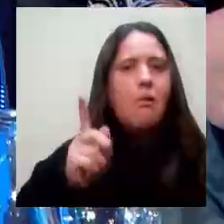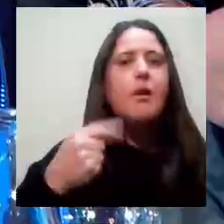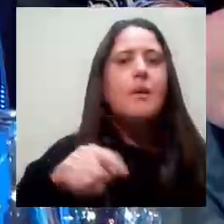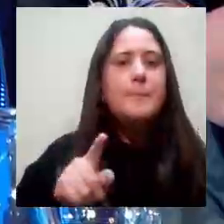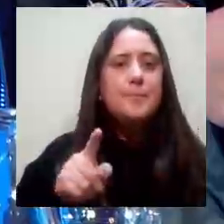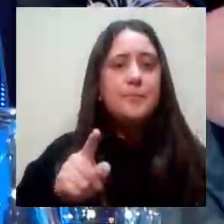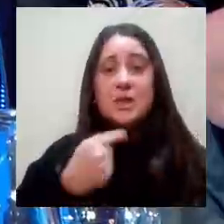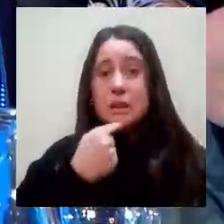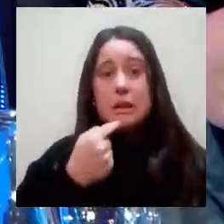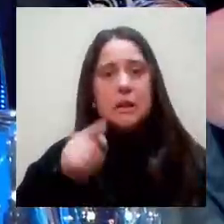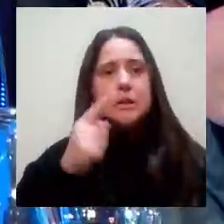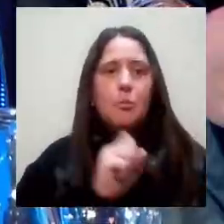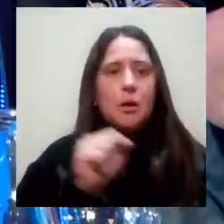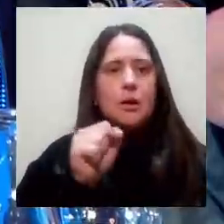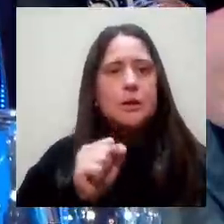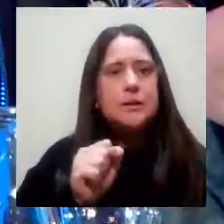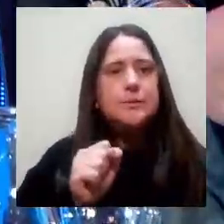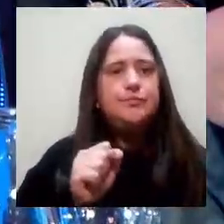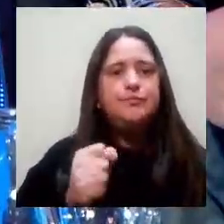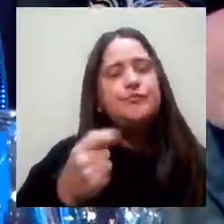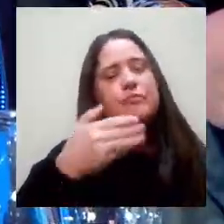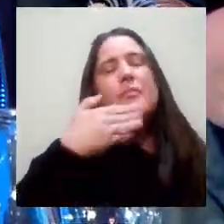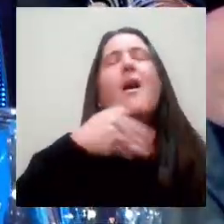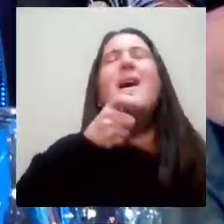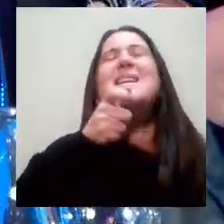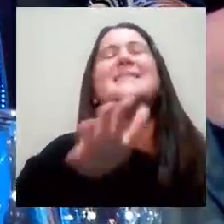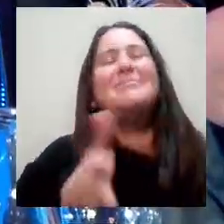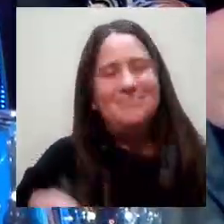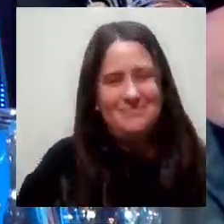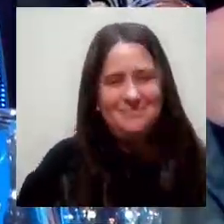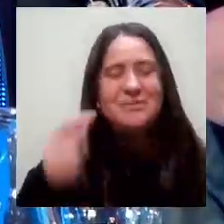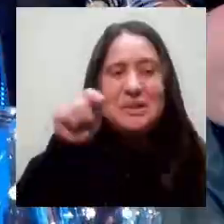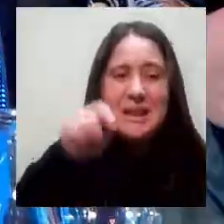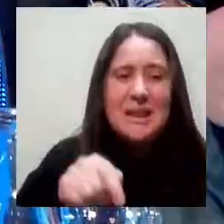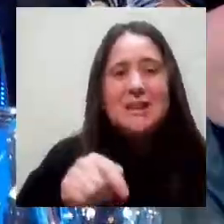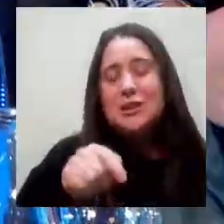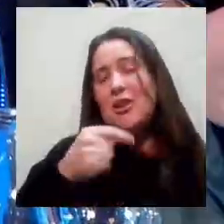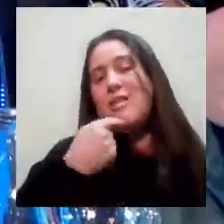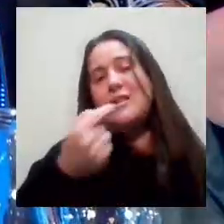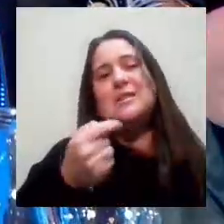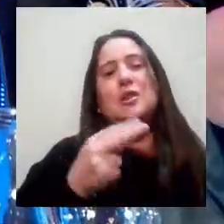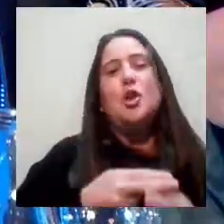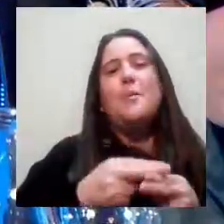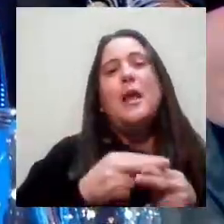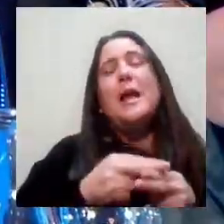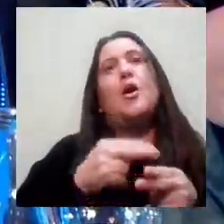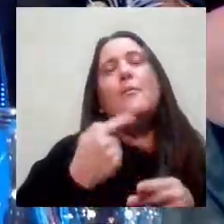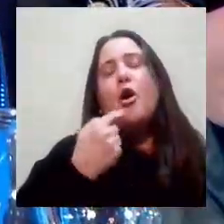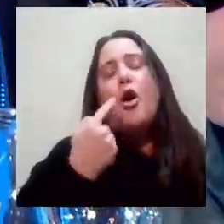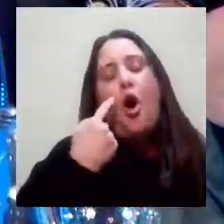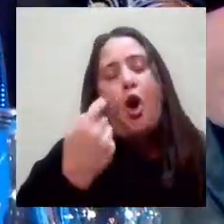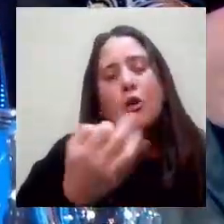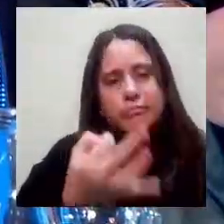esa palabra, pueden acceder al significado de esa palabra. Esto es lo que comúnmente llamamos decodificación, aunque es un término como